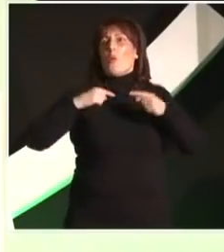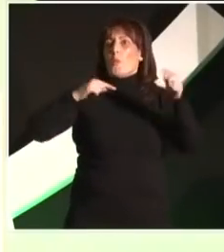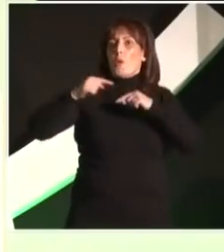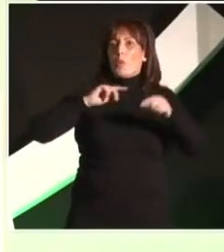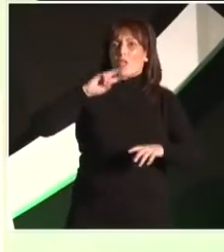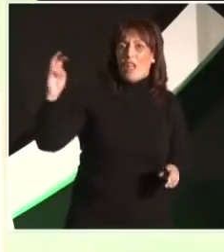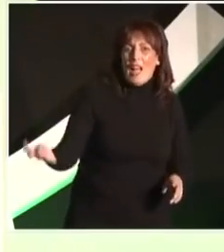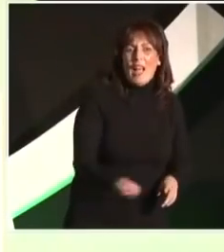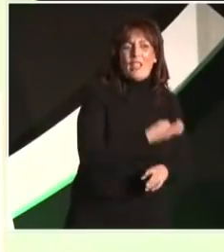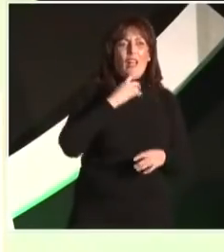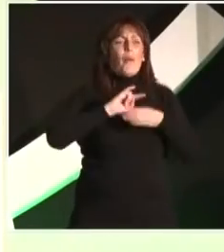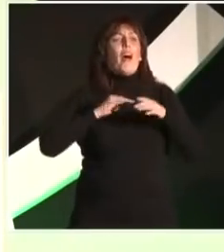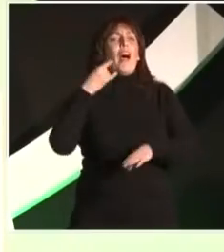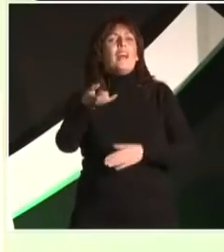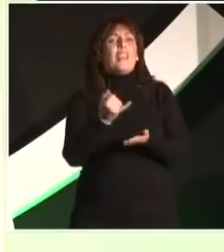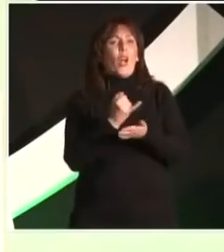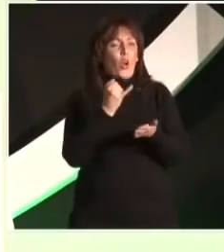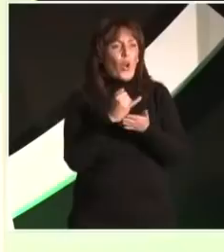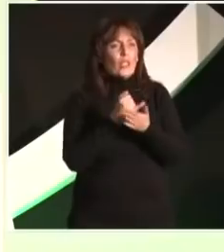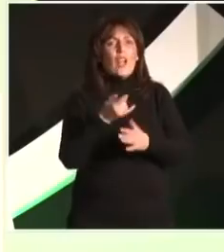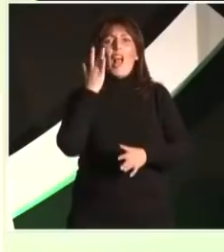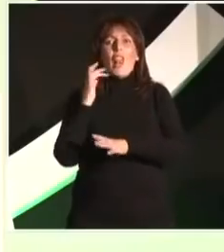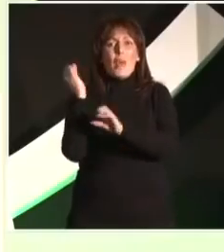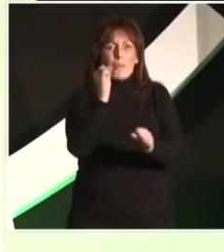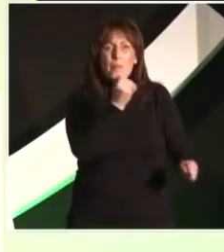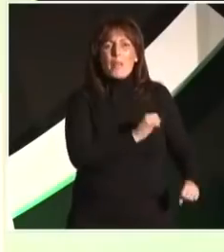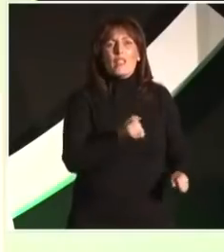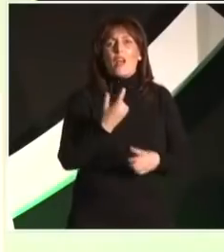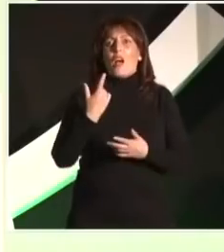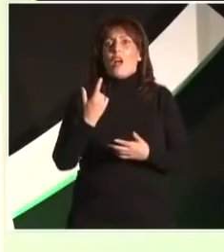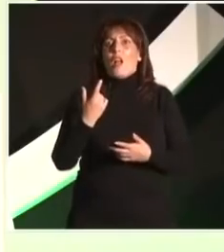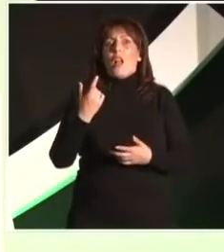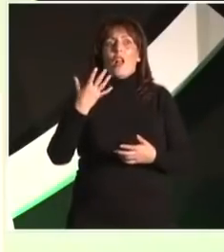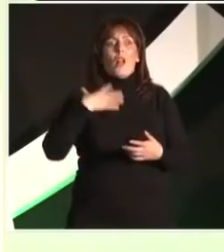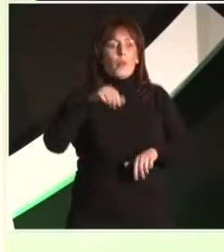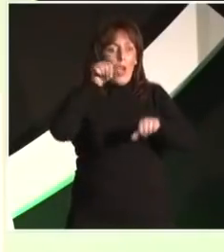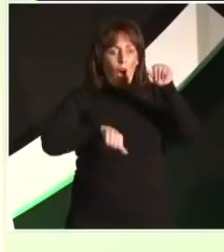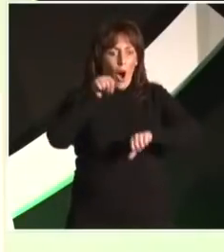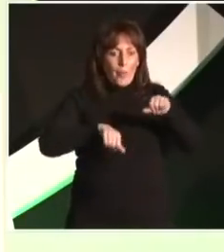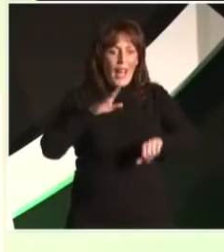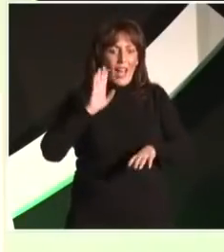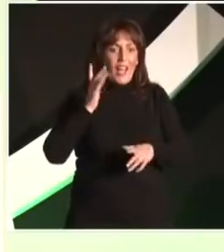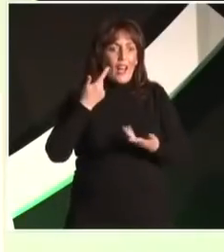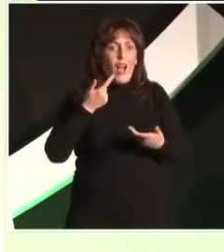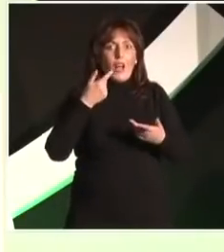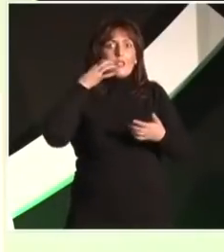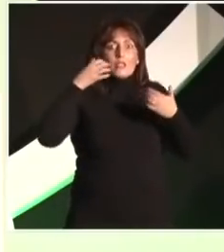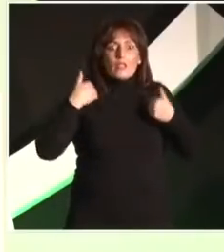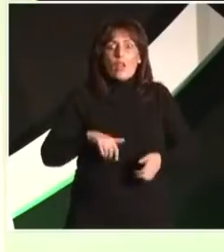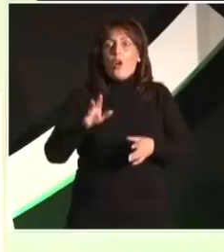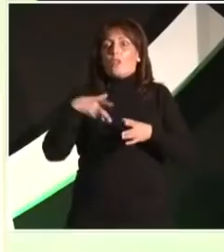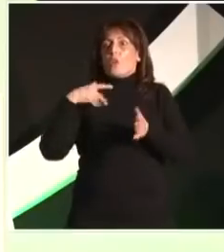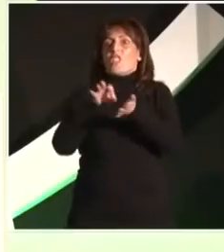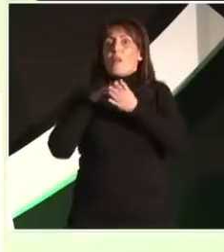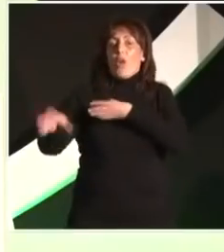de actividades extraescolares, la limpieza, que no se puede operar un quirófano sucio, que no son servicios